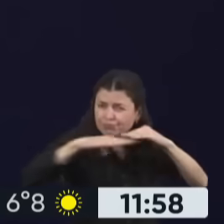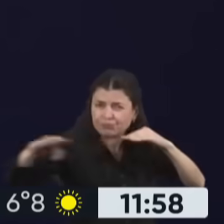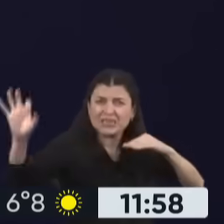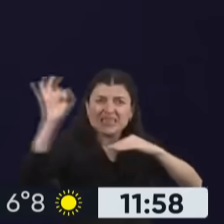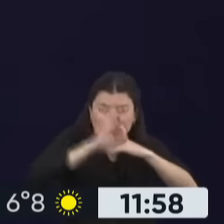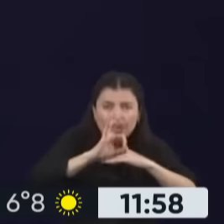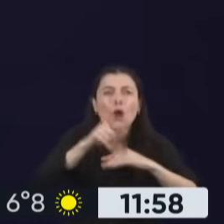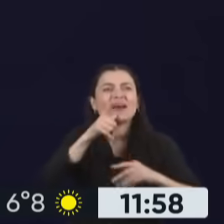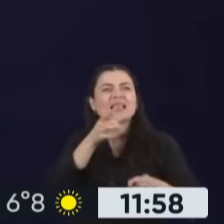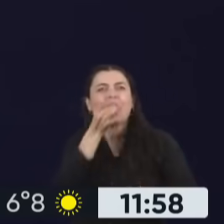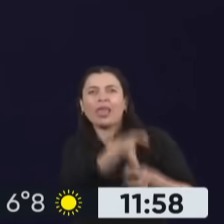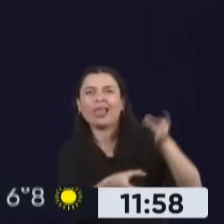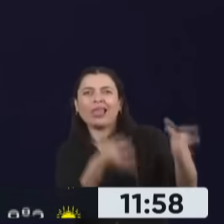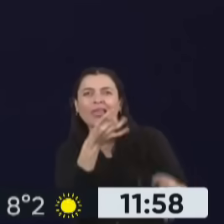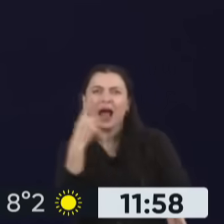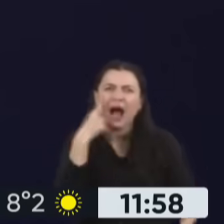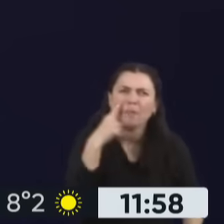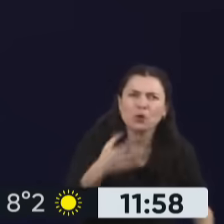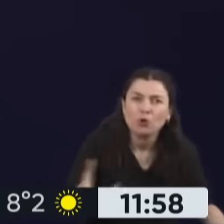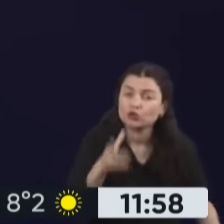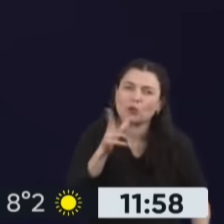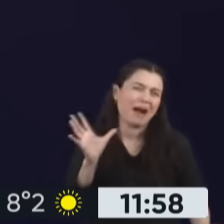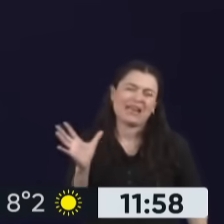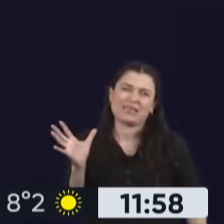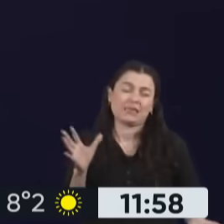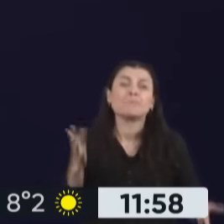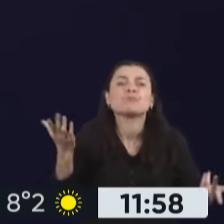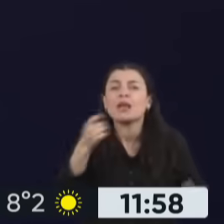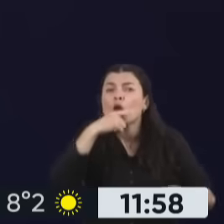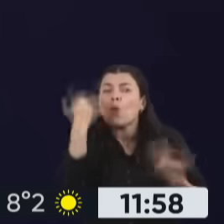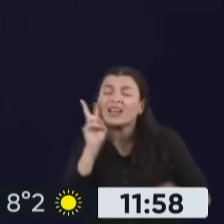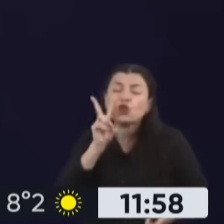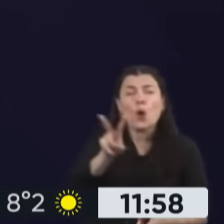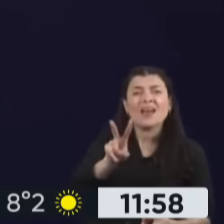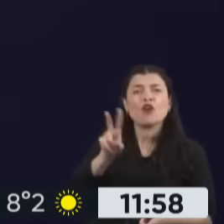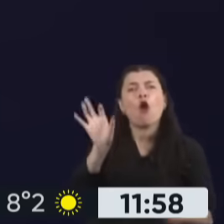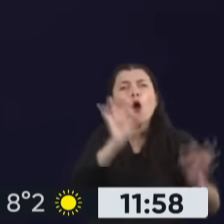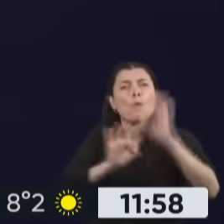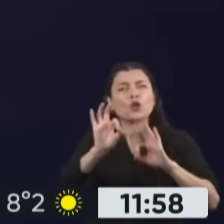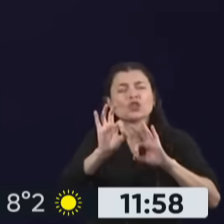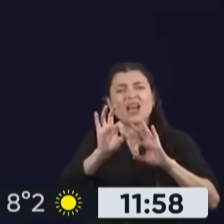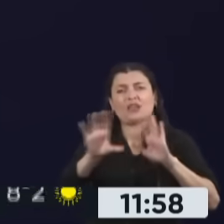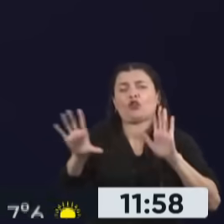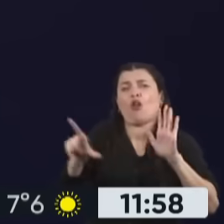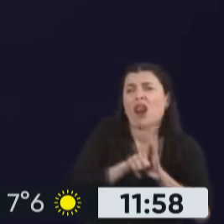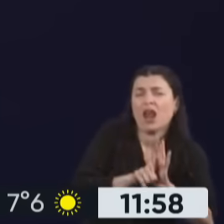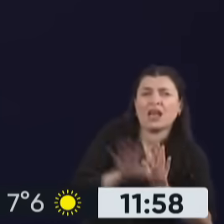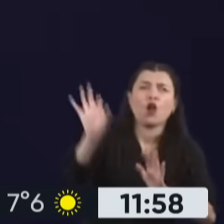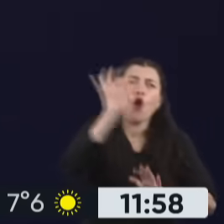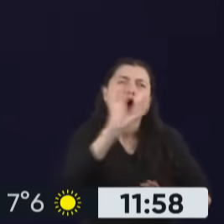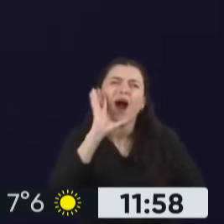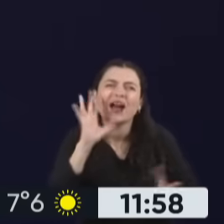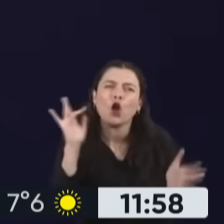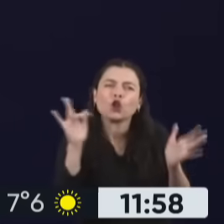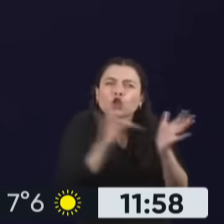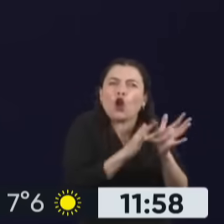maliciosa. Entonces, todo proyecto que afecte, que rompa